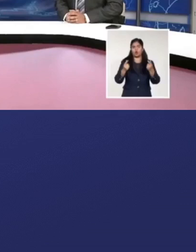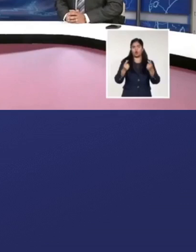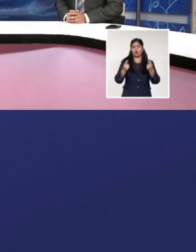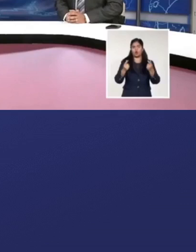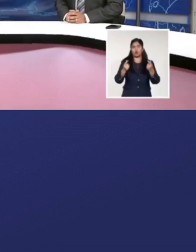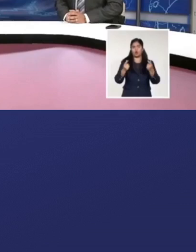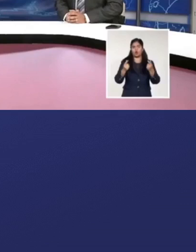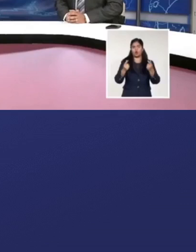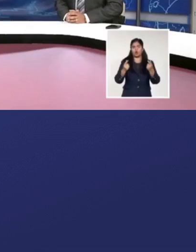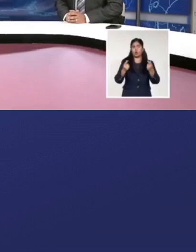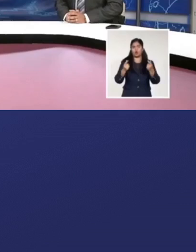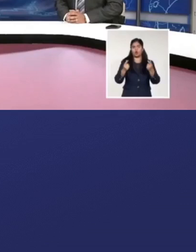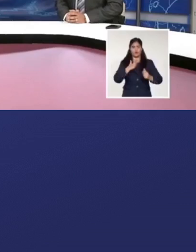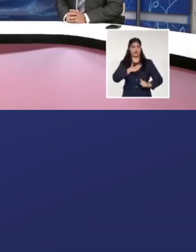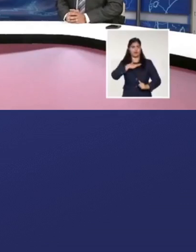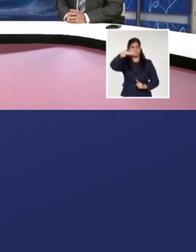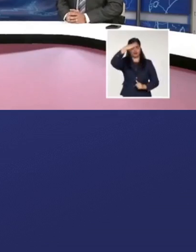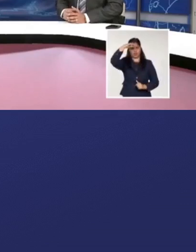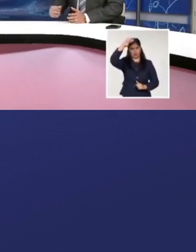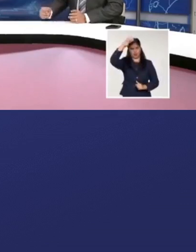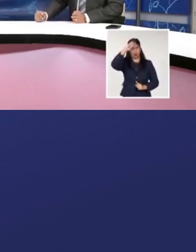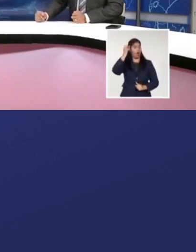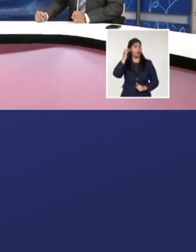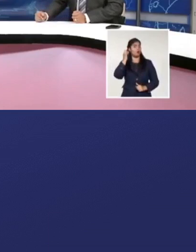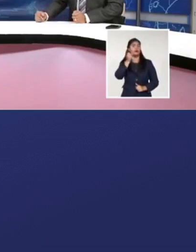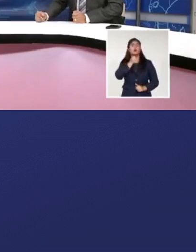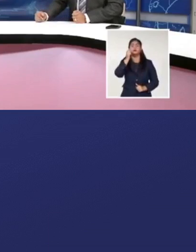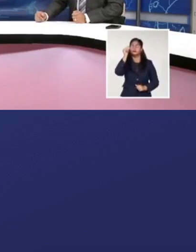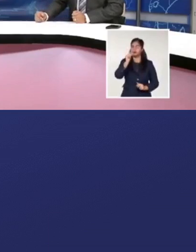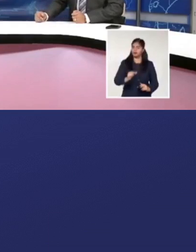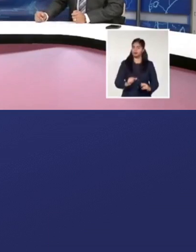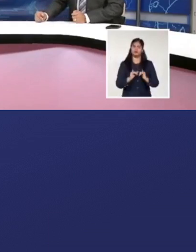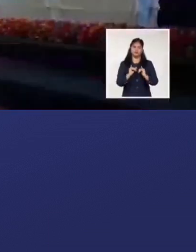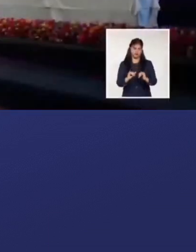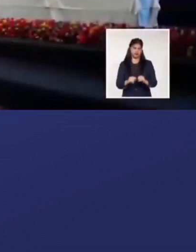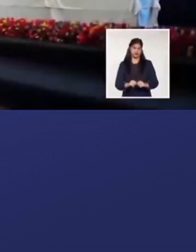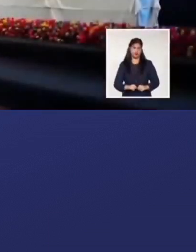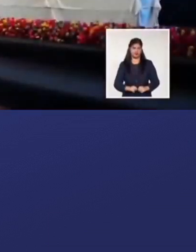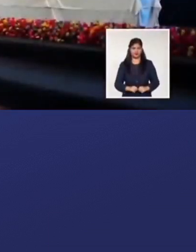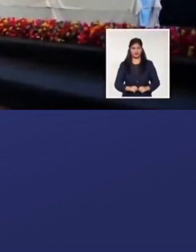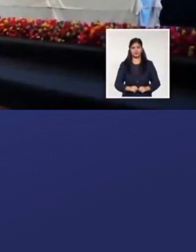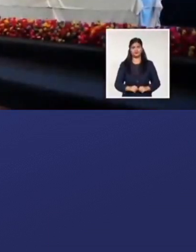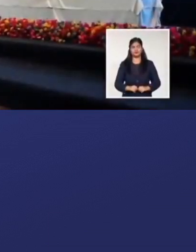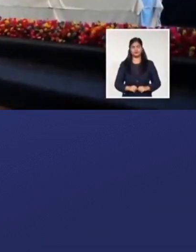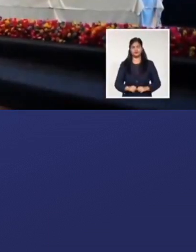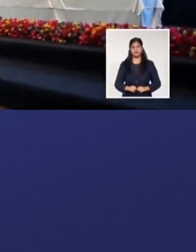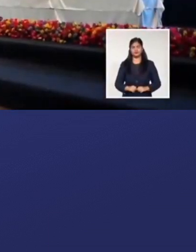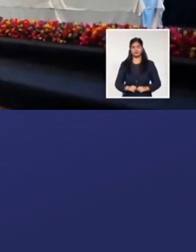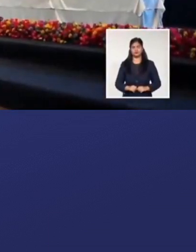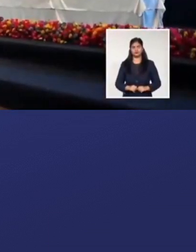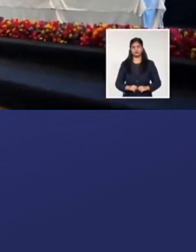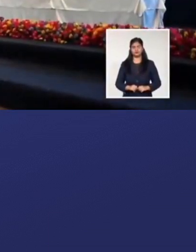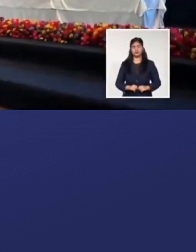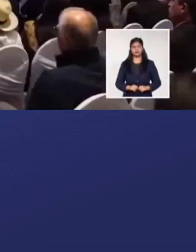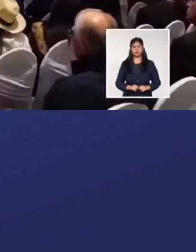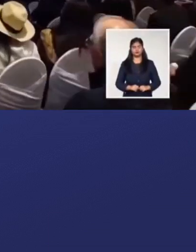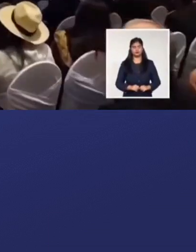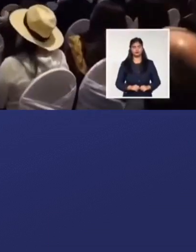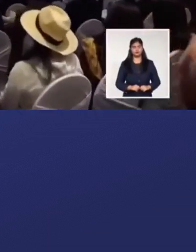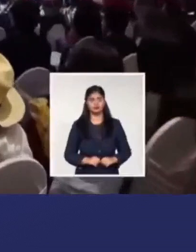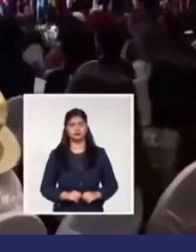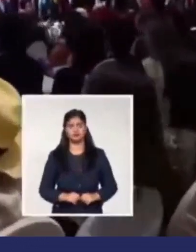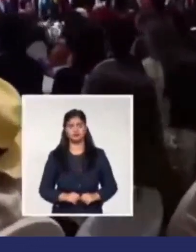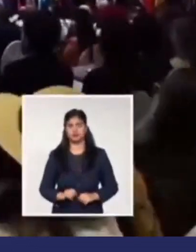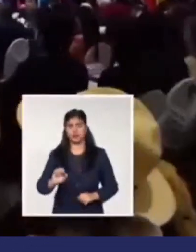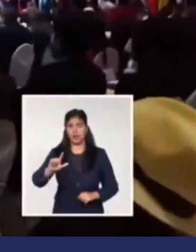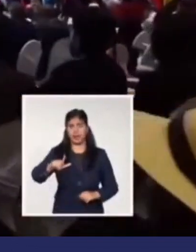vamos a ir escuchando la viceministra primera de